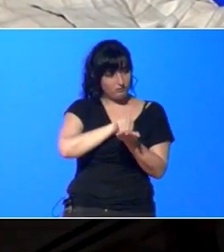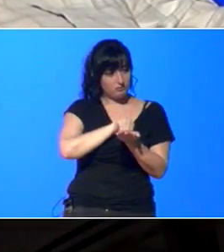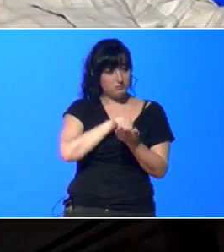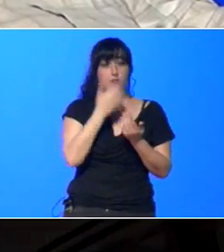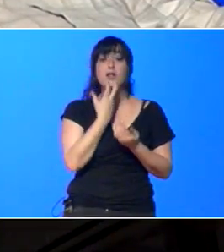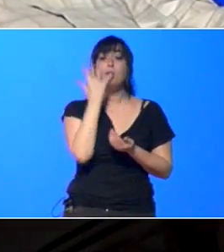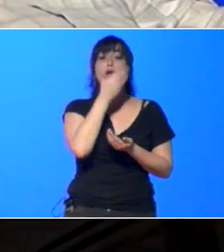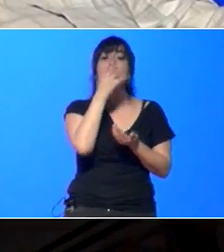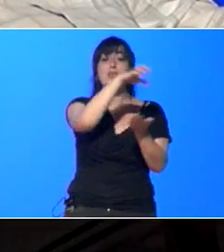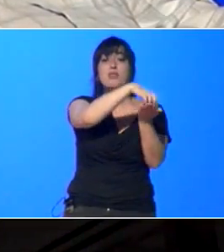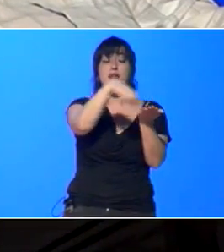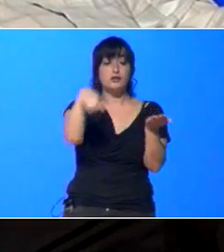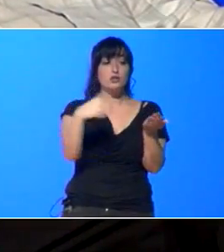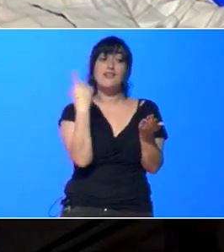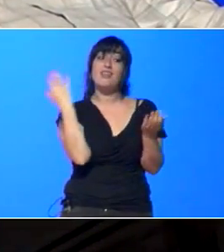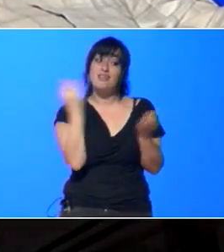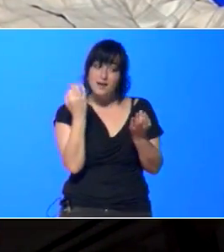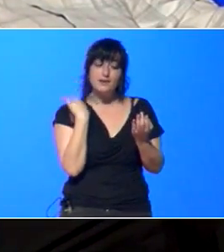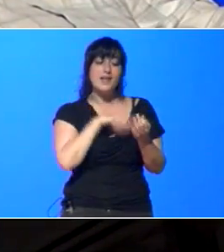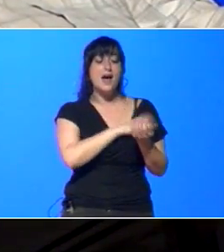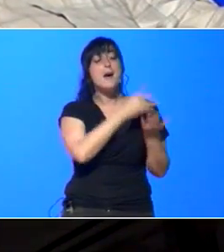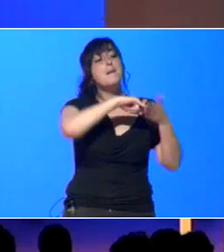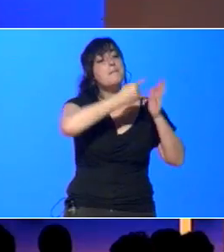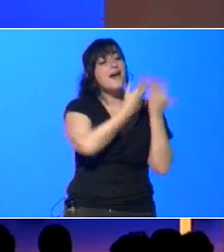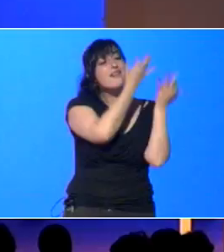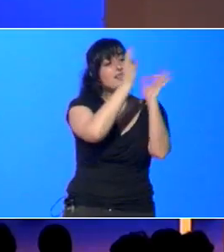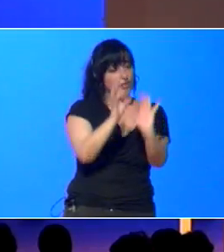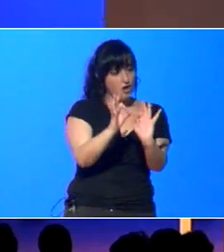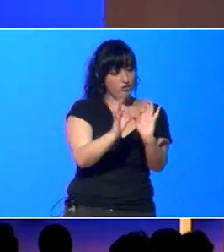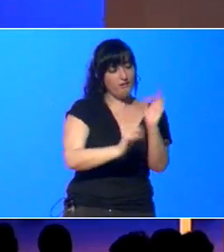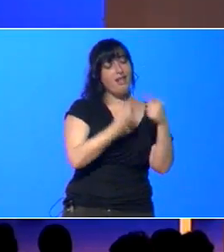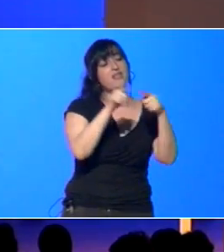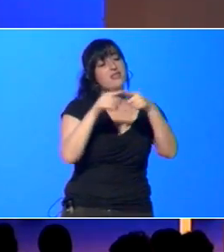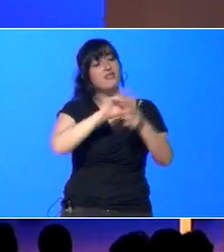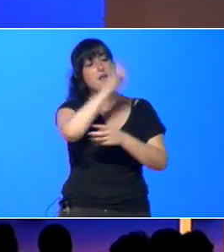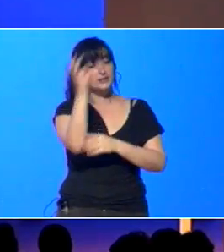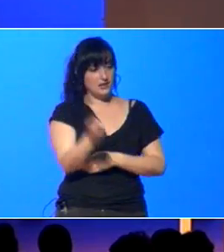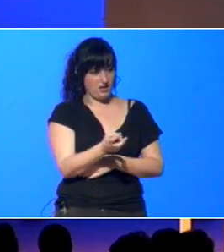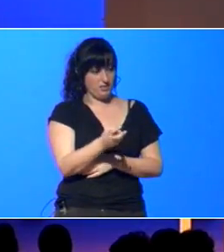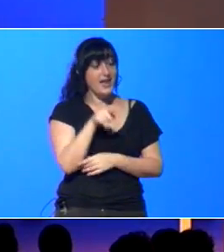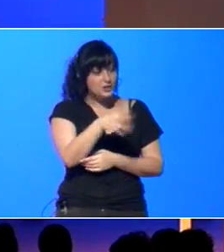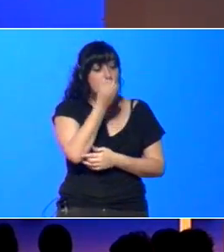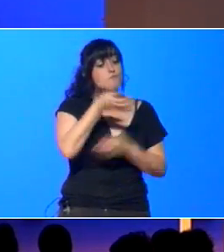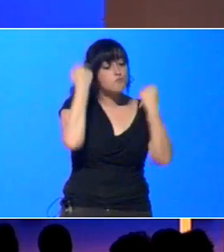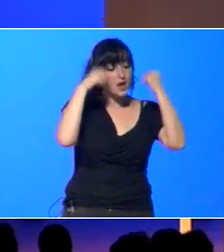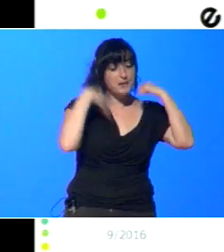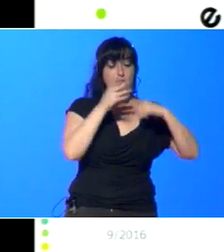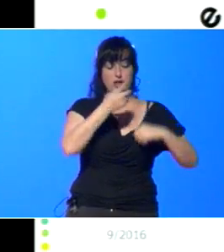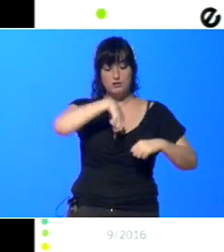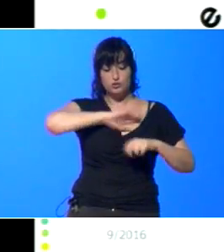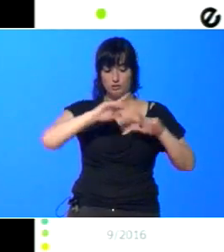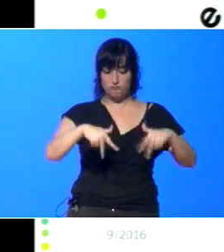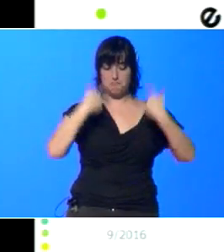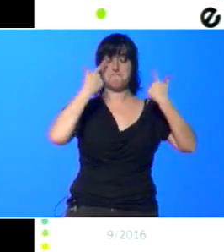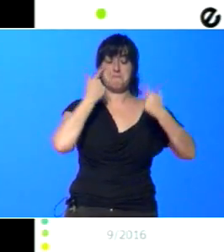ya el plan de atención a la diversidad, sí o sí. Eso es una buena práctica, porque nos permite analizar, reflexionar, ¿qué